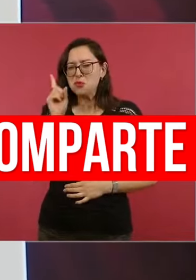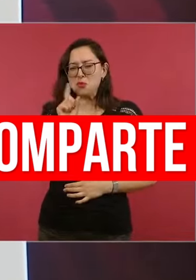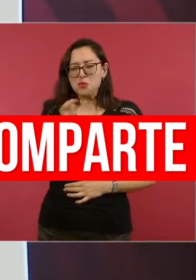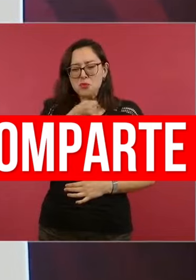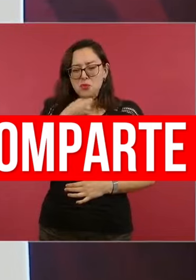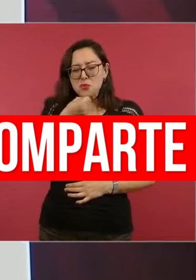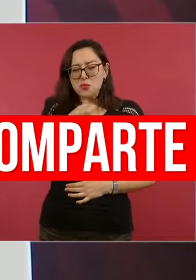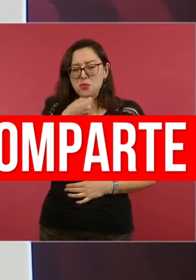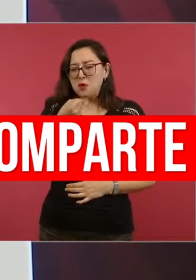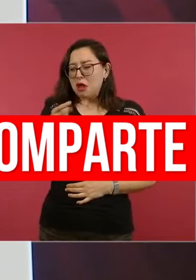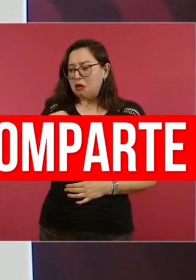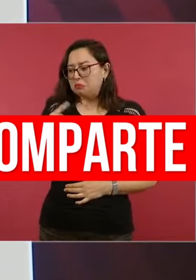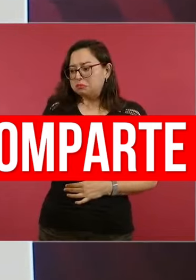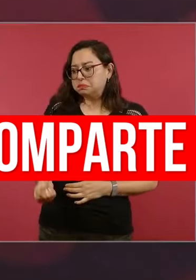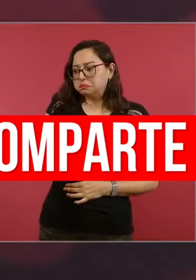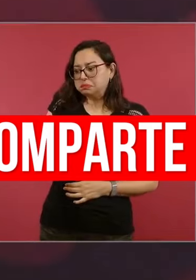pero